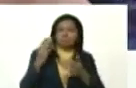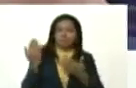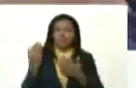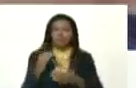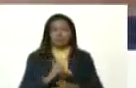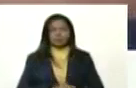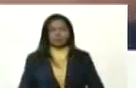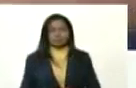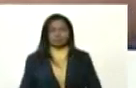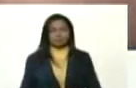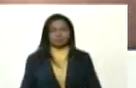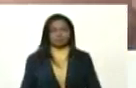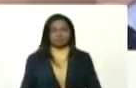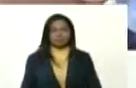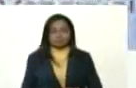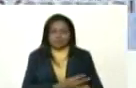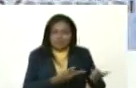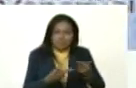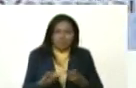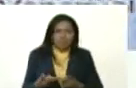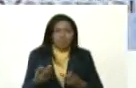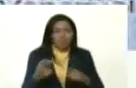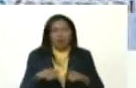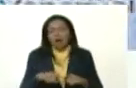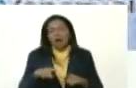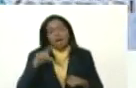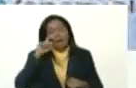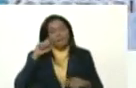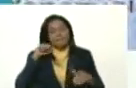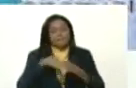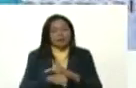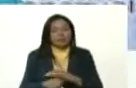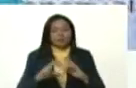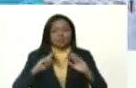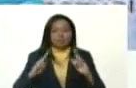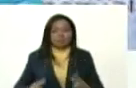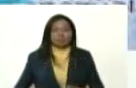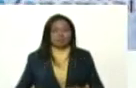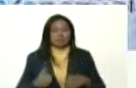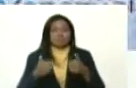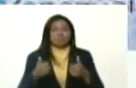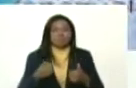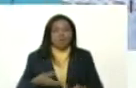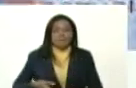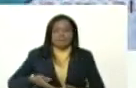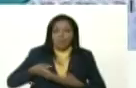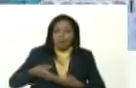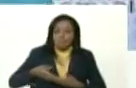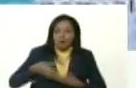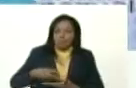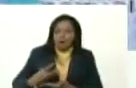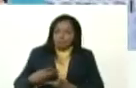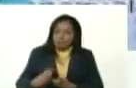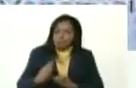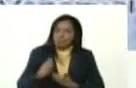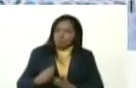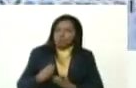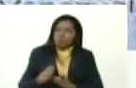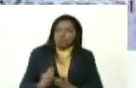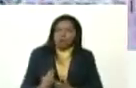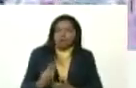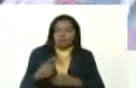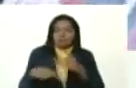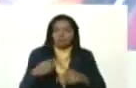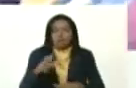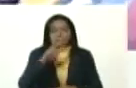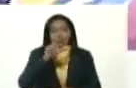sido bien recibido en parto humanizado, que ha sido bien amamantado, ese niño dentro de 30,